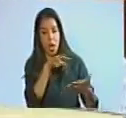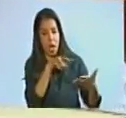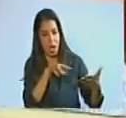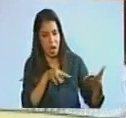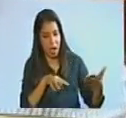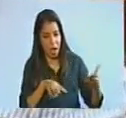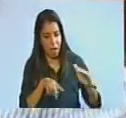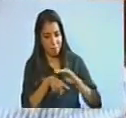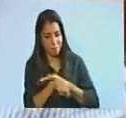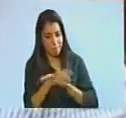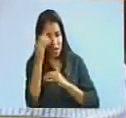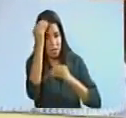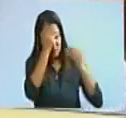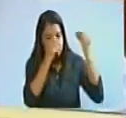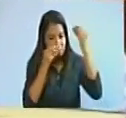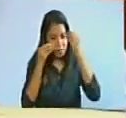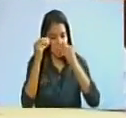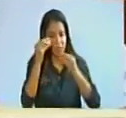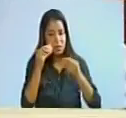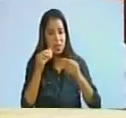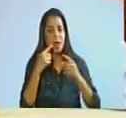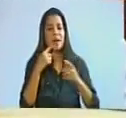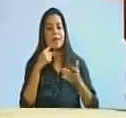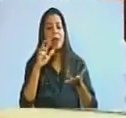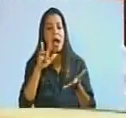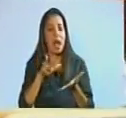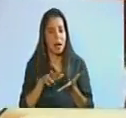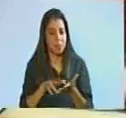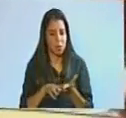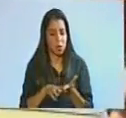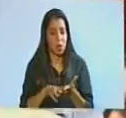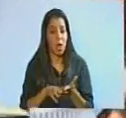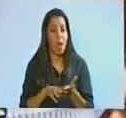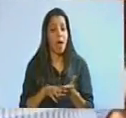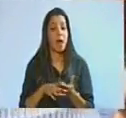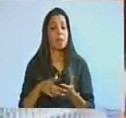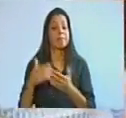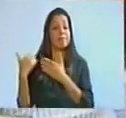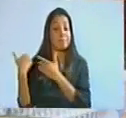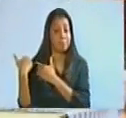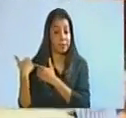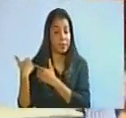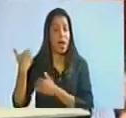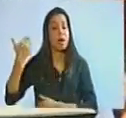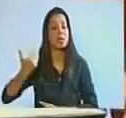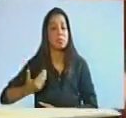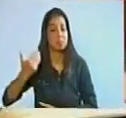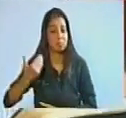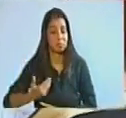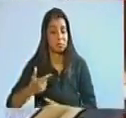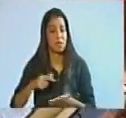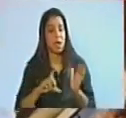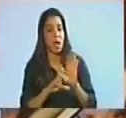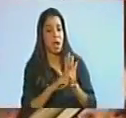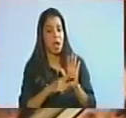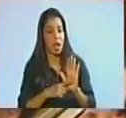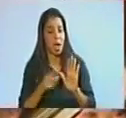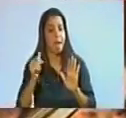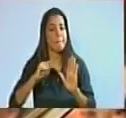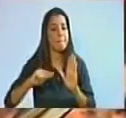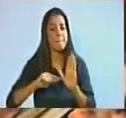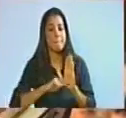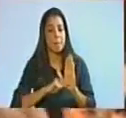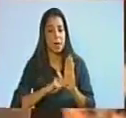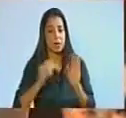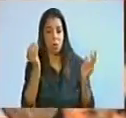analicemos, aprobemos con mucha responsabilidad esta ley de precios